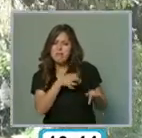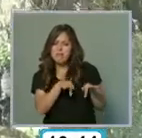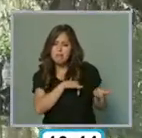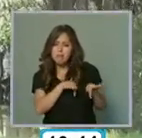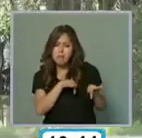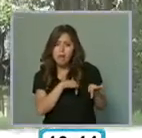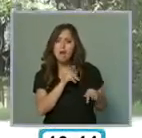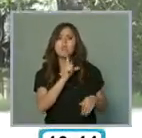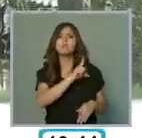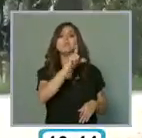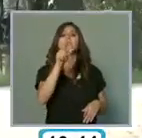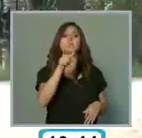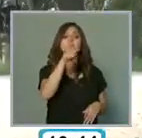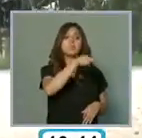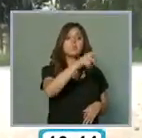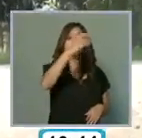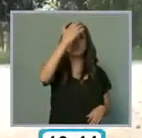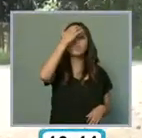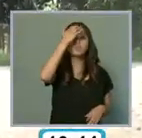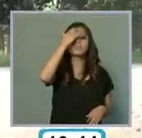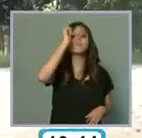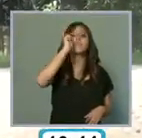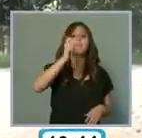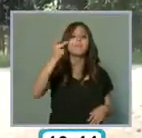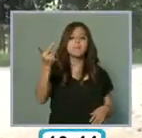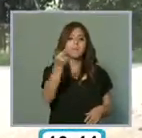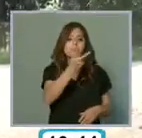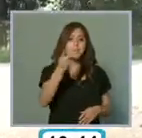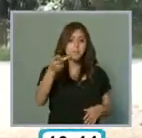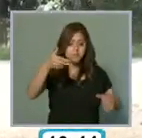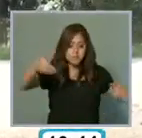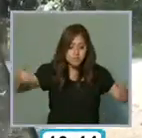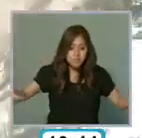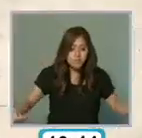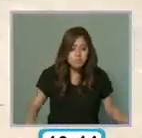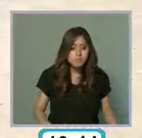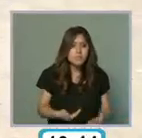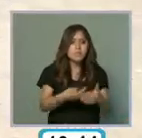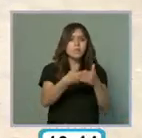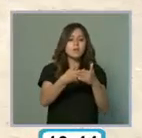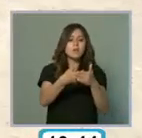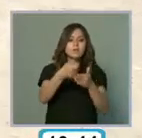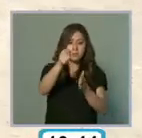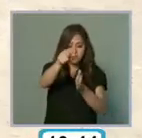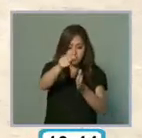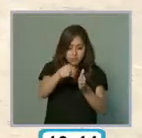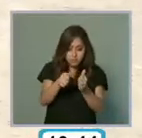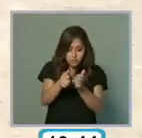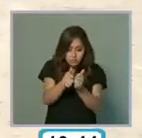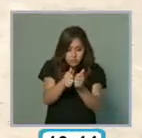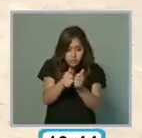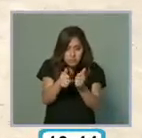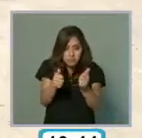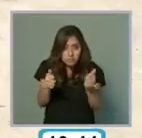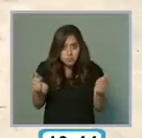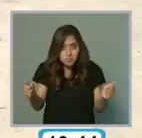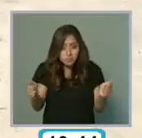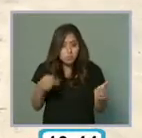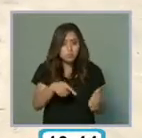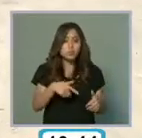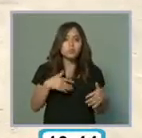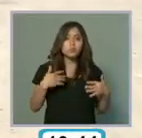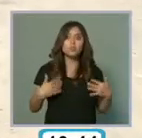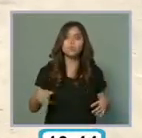famoso por la separación de unos siameses y lo supo Estados Unidos. Era fino. Era muy buen